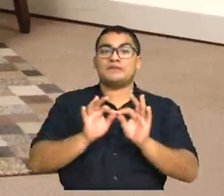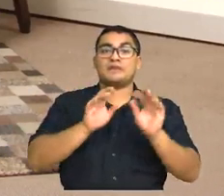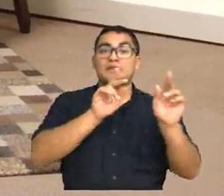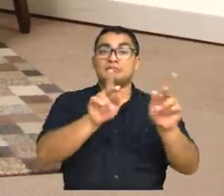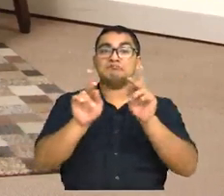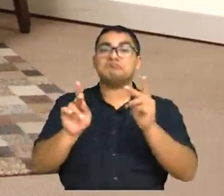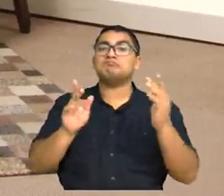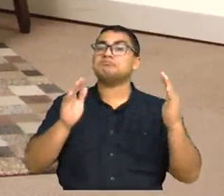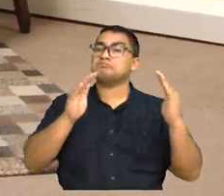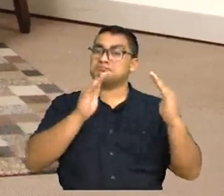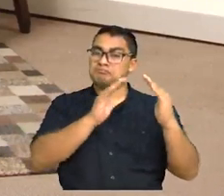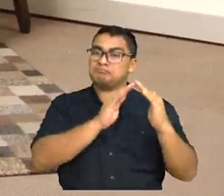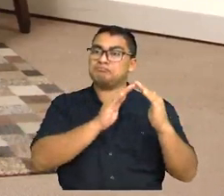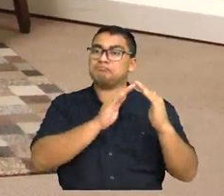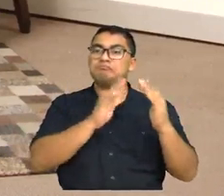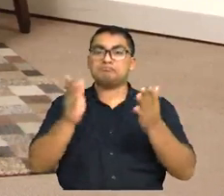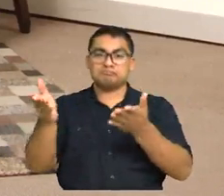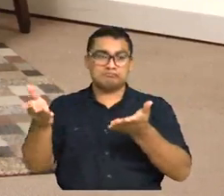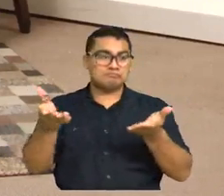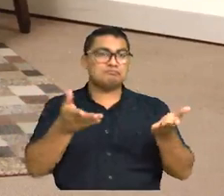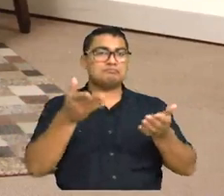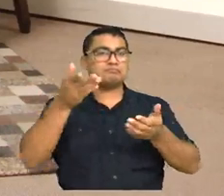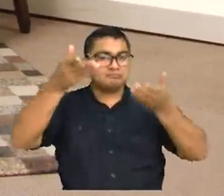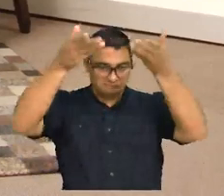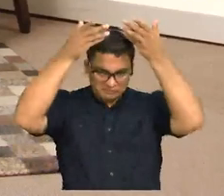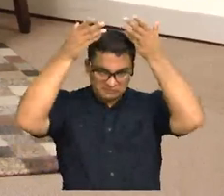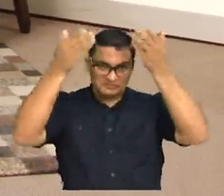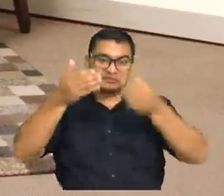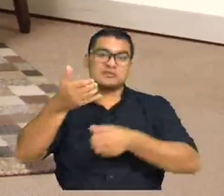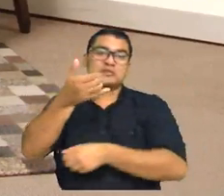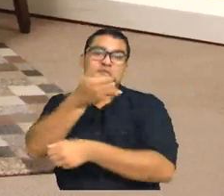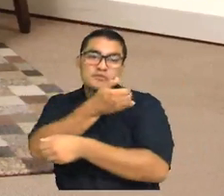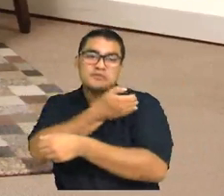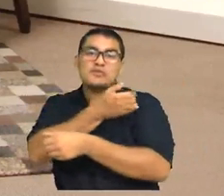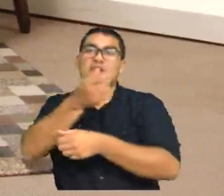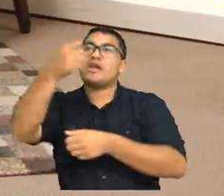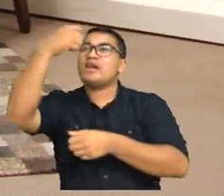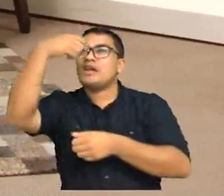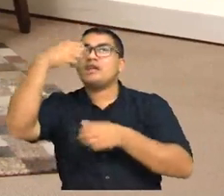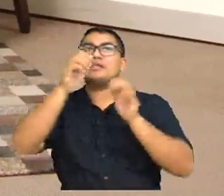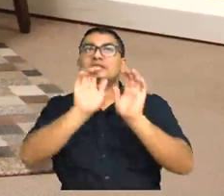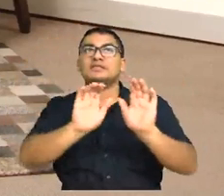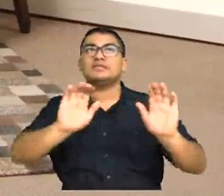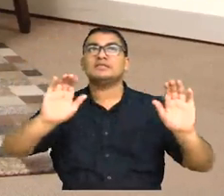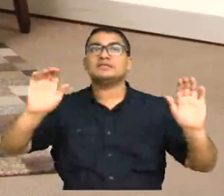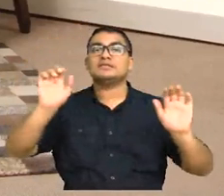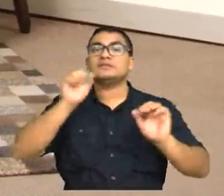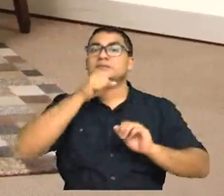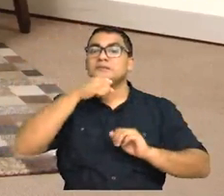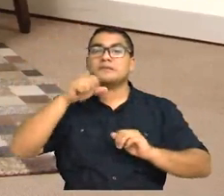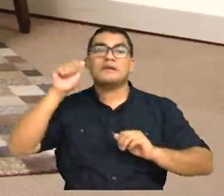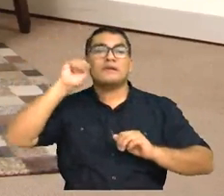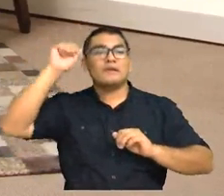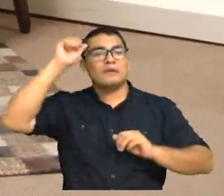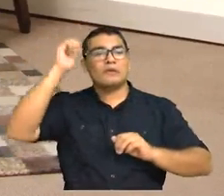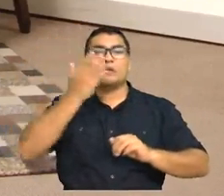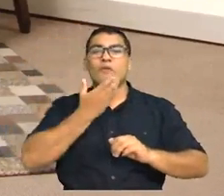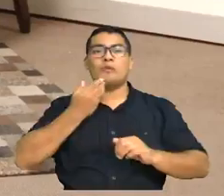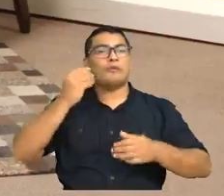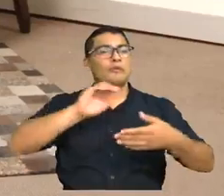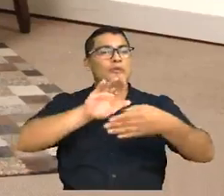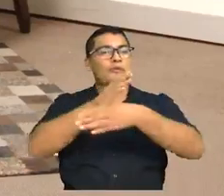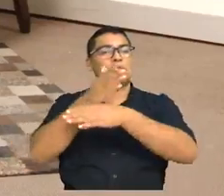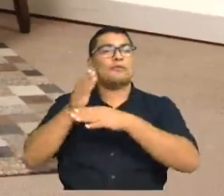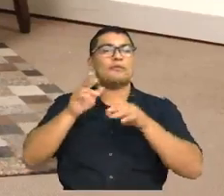porque el personal de salud va a entrar a los barrios, va a entrar a las comarcas, a las comunidades, para que todos los nicaragüenses